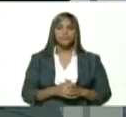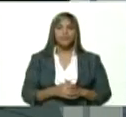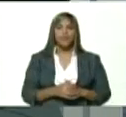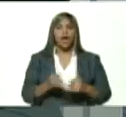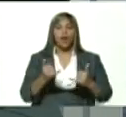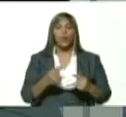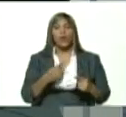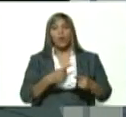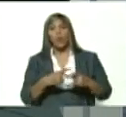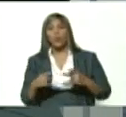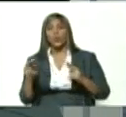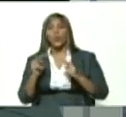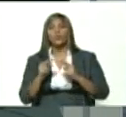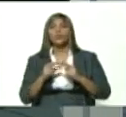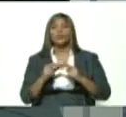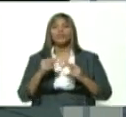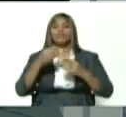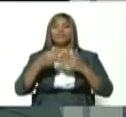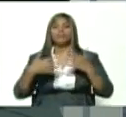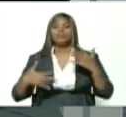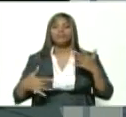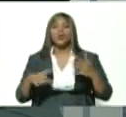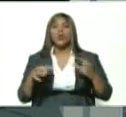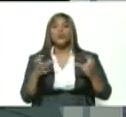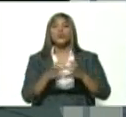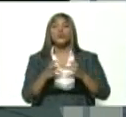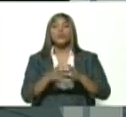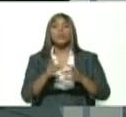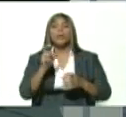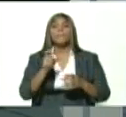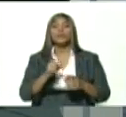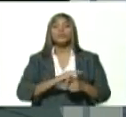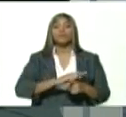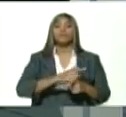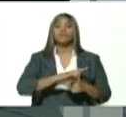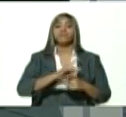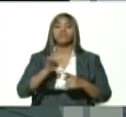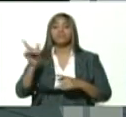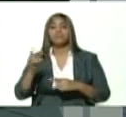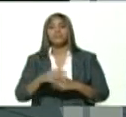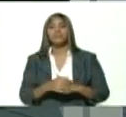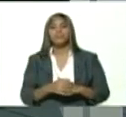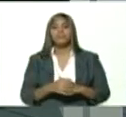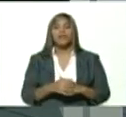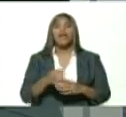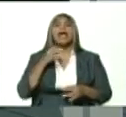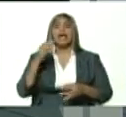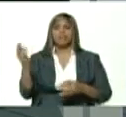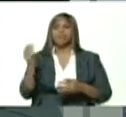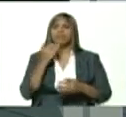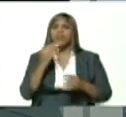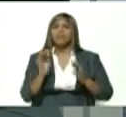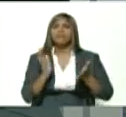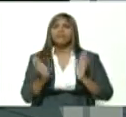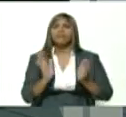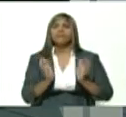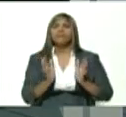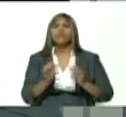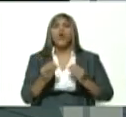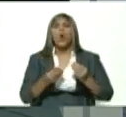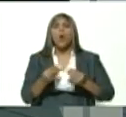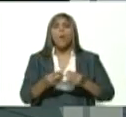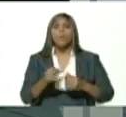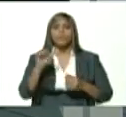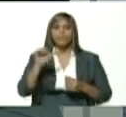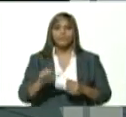Vamos ahora a conocer detalles de cómo un grupo de migrantes se ha acercado para destacar. Esto lo vamos a ver un poquito más adelante.